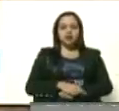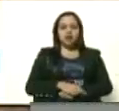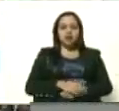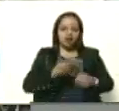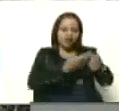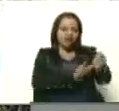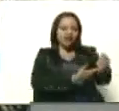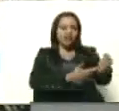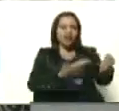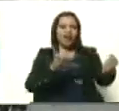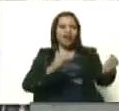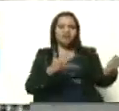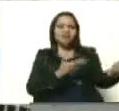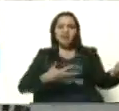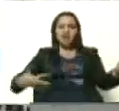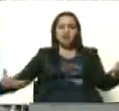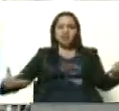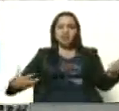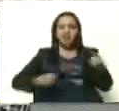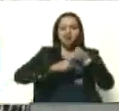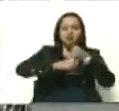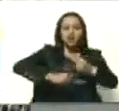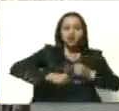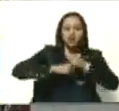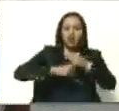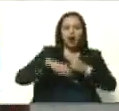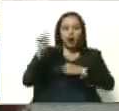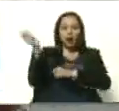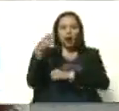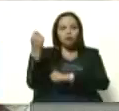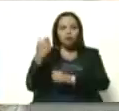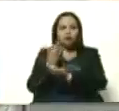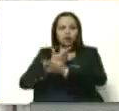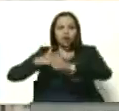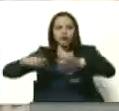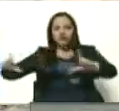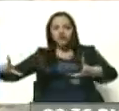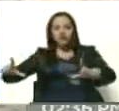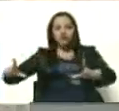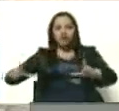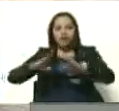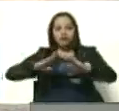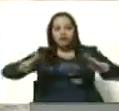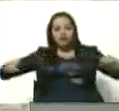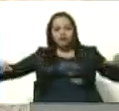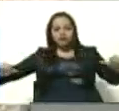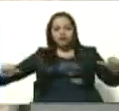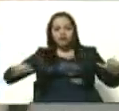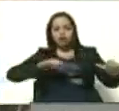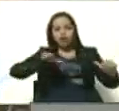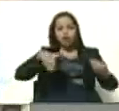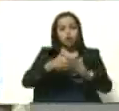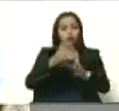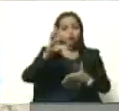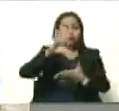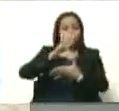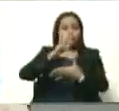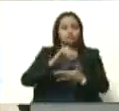la sangre de los centauros que libertaron esta tierra y todo este continente.